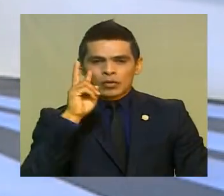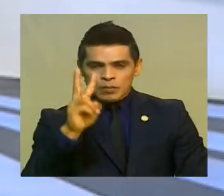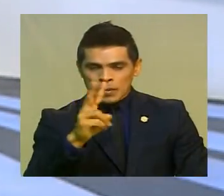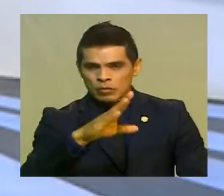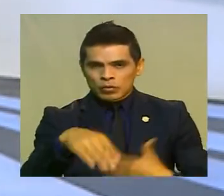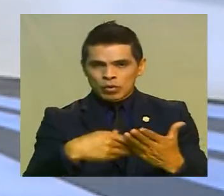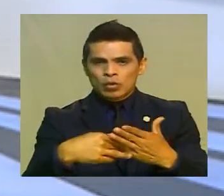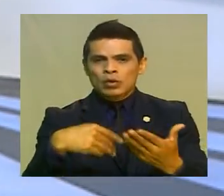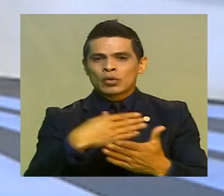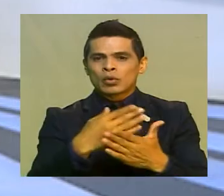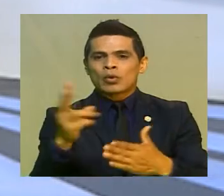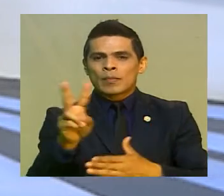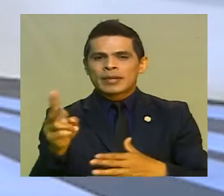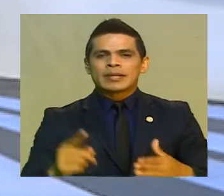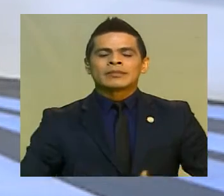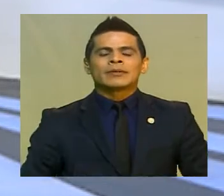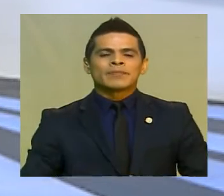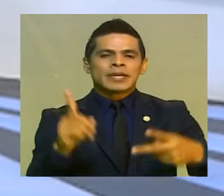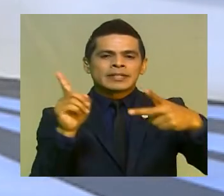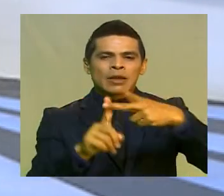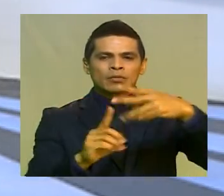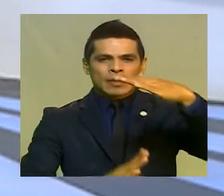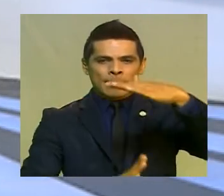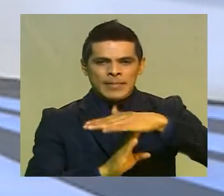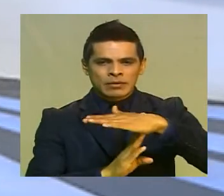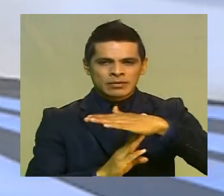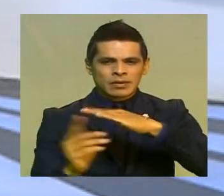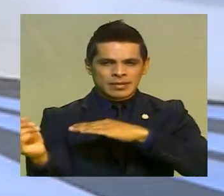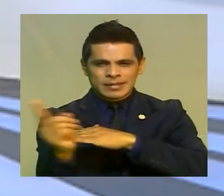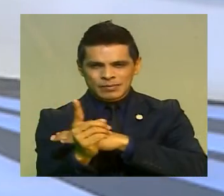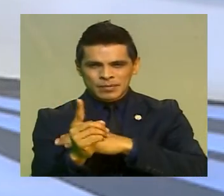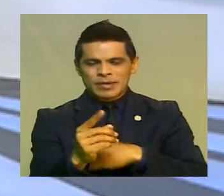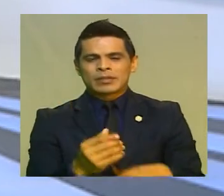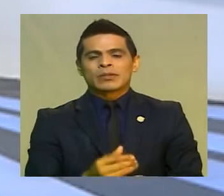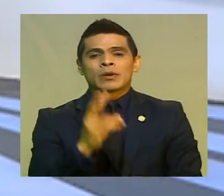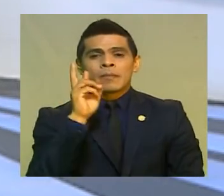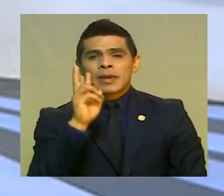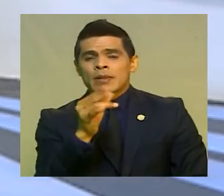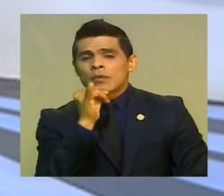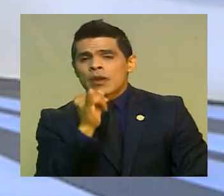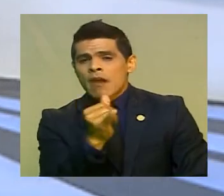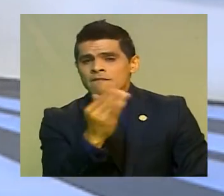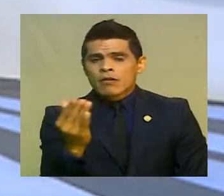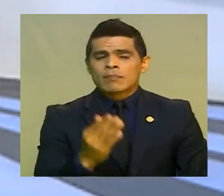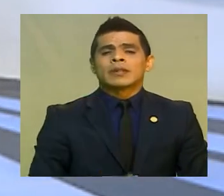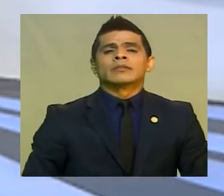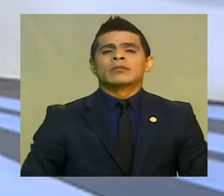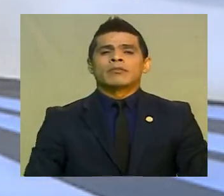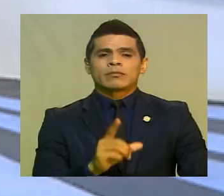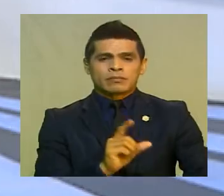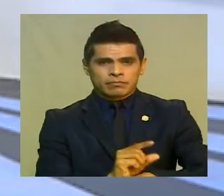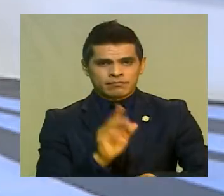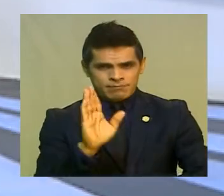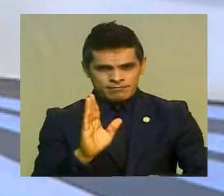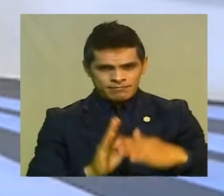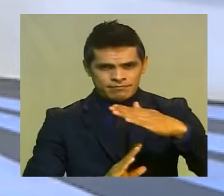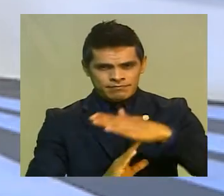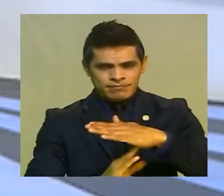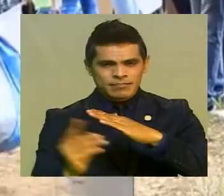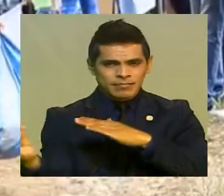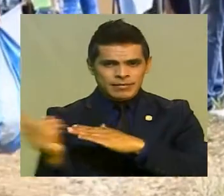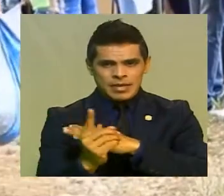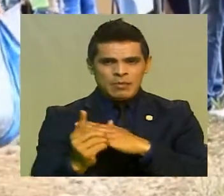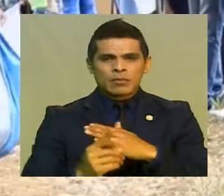así nos vamos a nuestra segunda pausa así es ha llegado el momento como lo dijiste de hacer nuestra segunda pausa pero no se despegue porque al volver